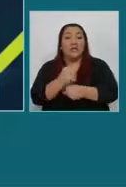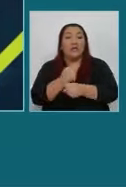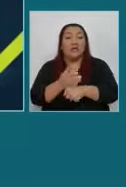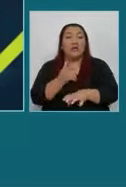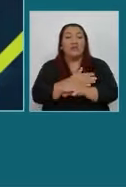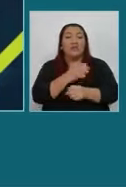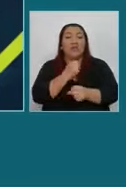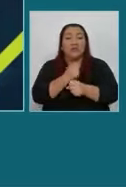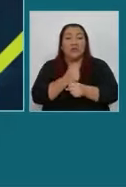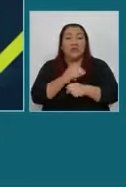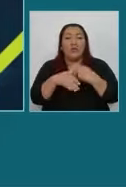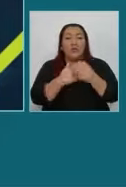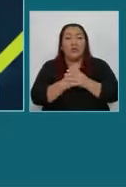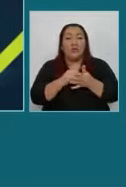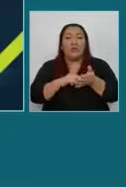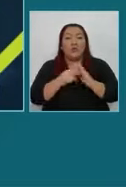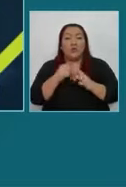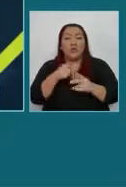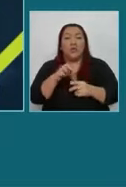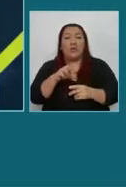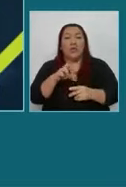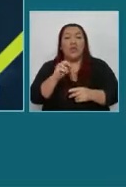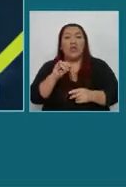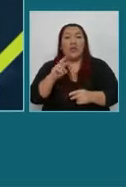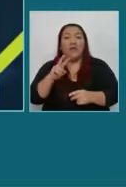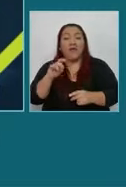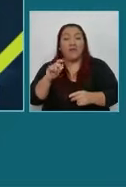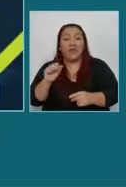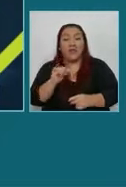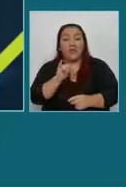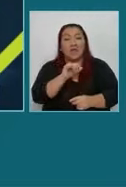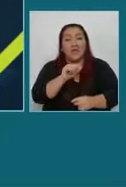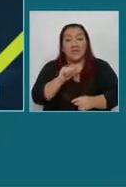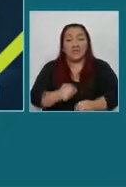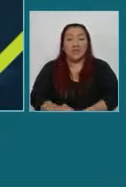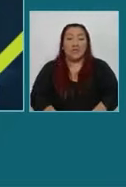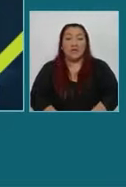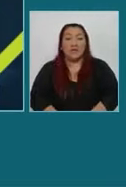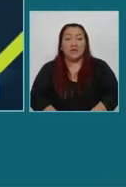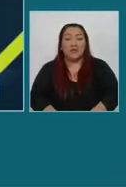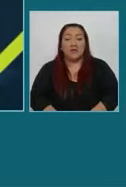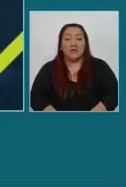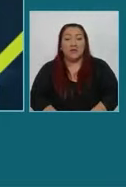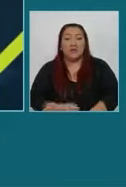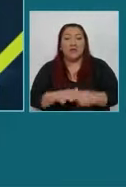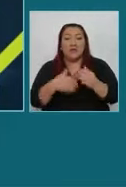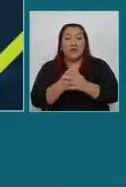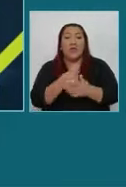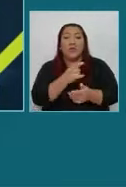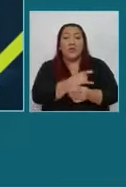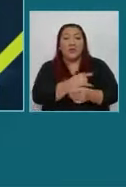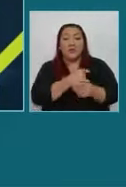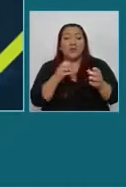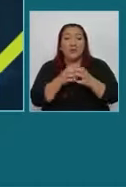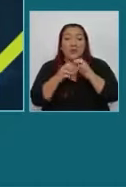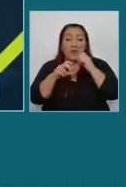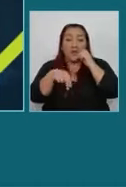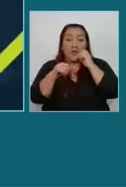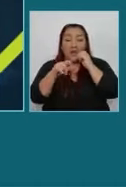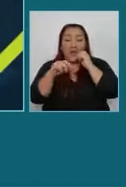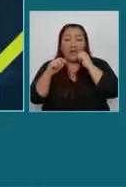muchos actores, entre los cuales está ProInnovate, el IES, es un socio estratégico de una universidad hermana, que es la Universidad de Navarra en